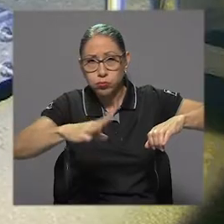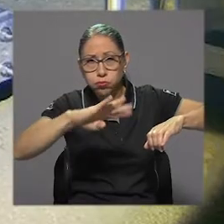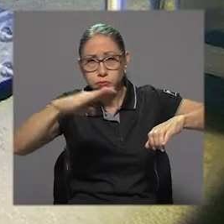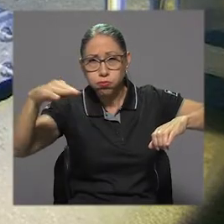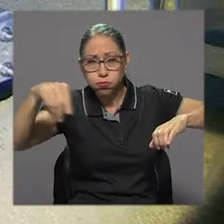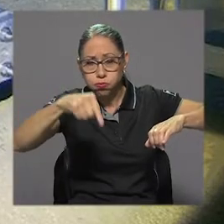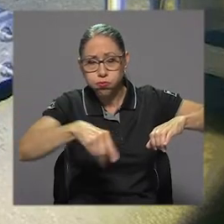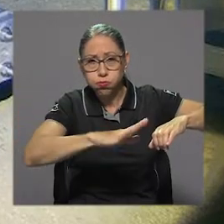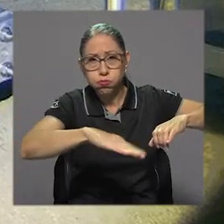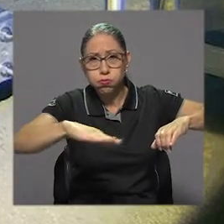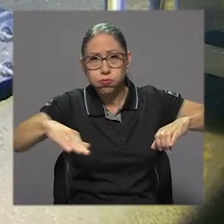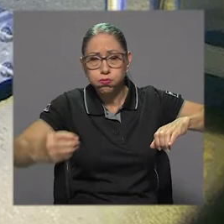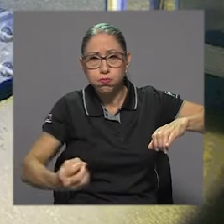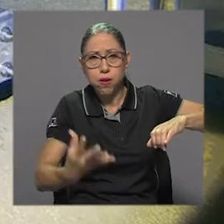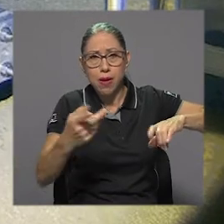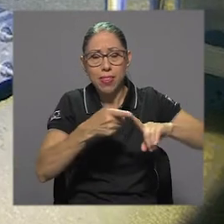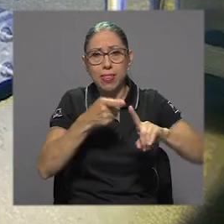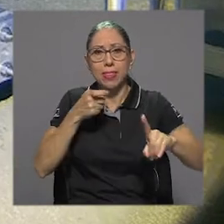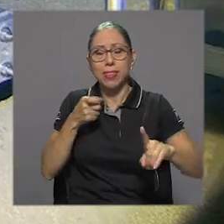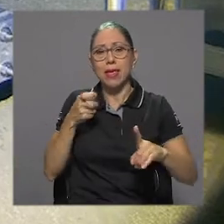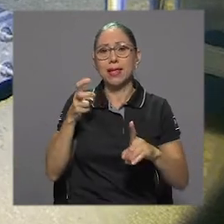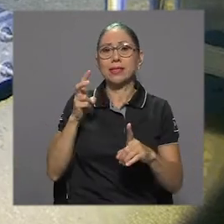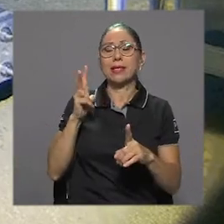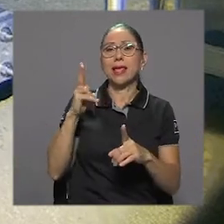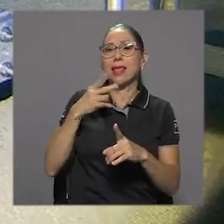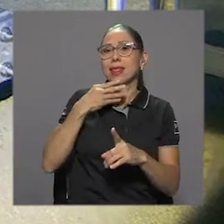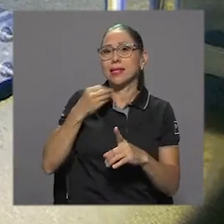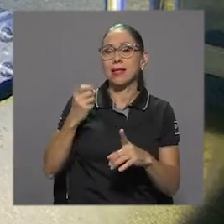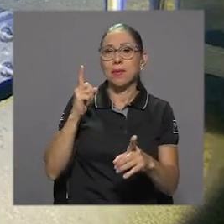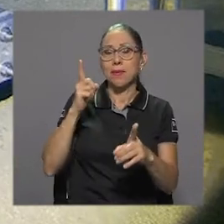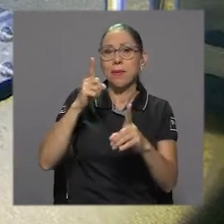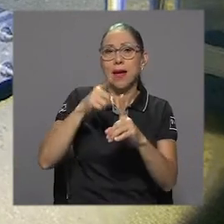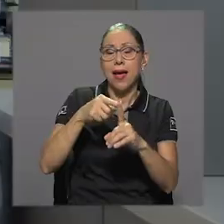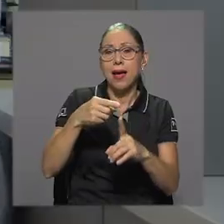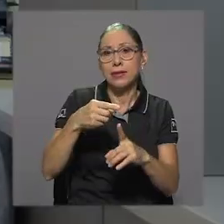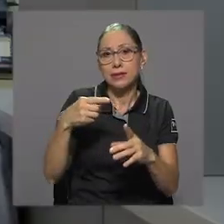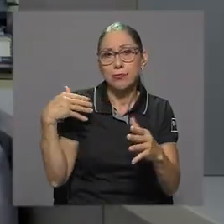el 20 de noviembre al 20 de diciembre del 2021.